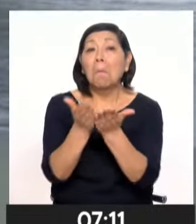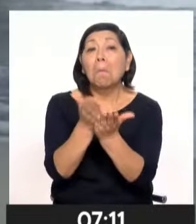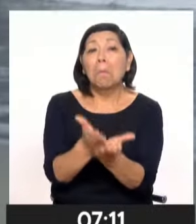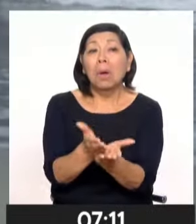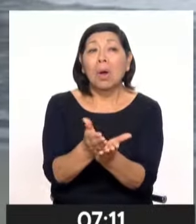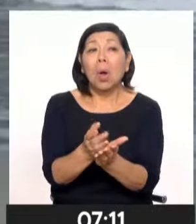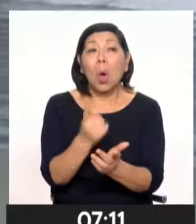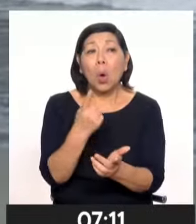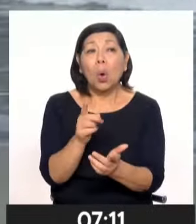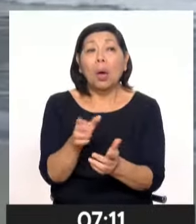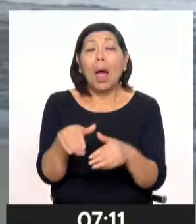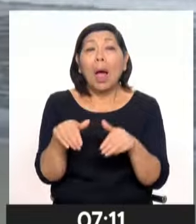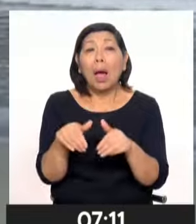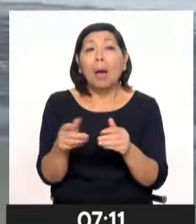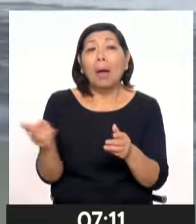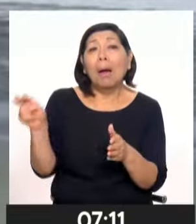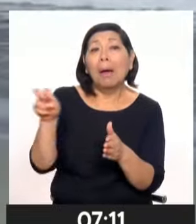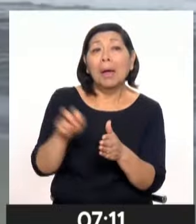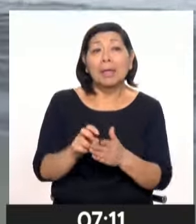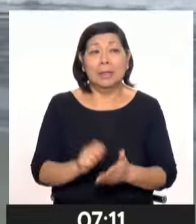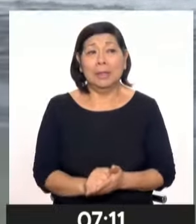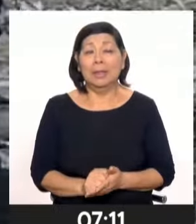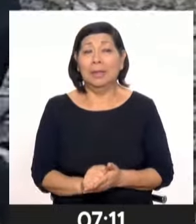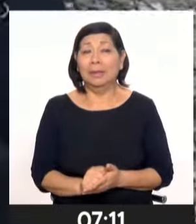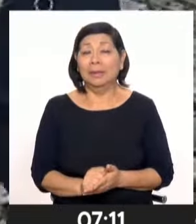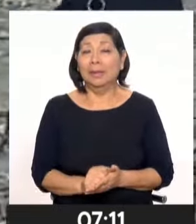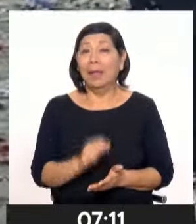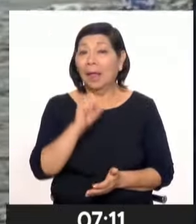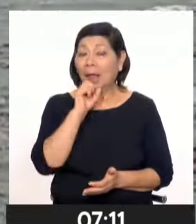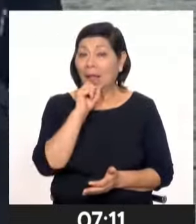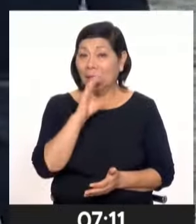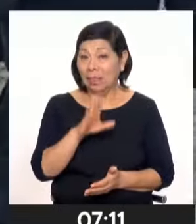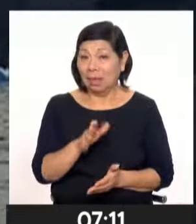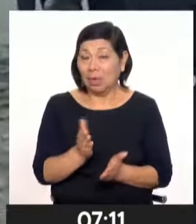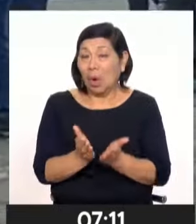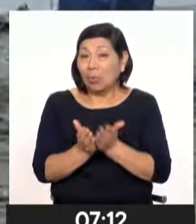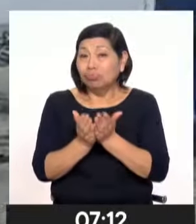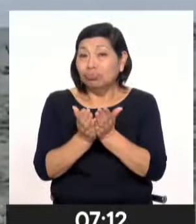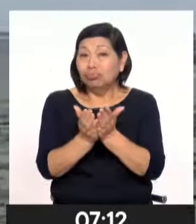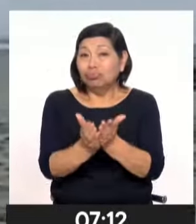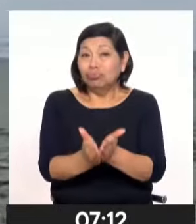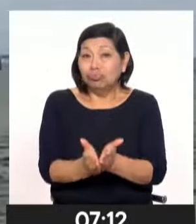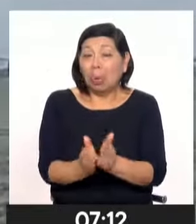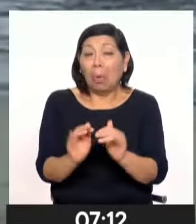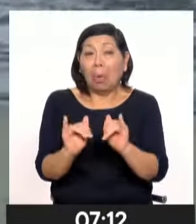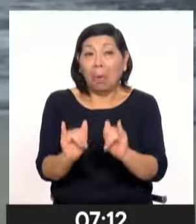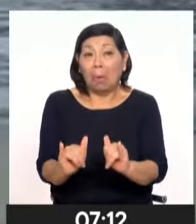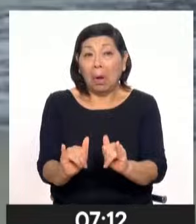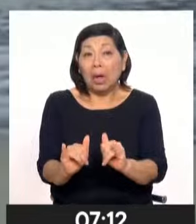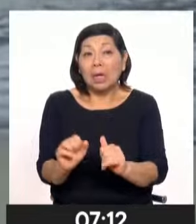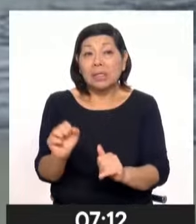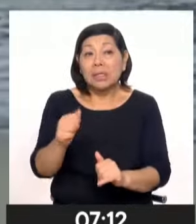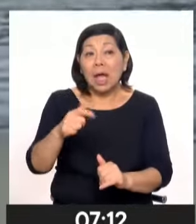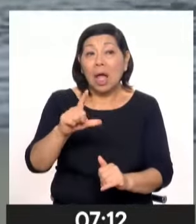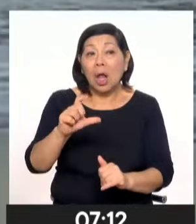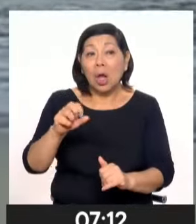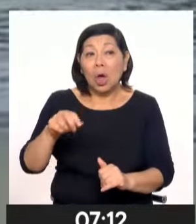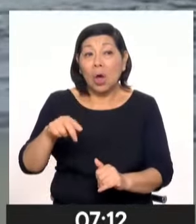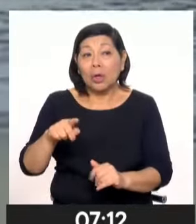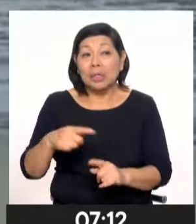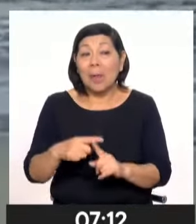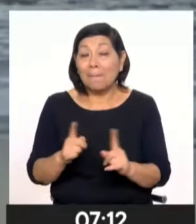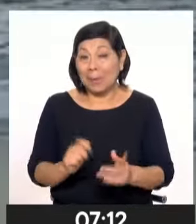con un hombre y su mascota a bordo según las primeras versiones la embarcación se hallaba anclada en la isla San Lorenzo en el callao